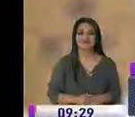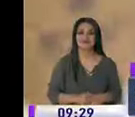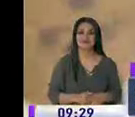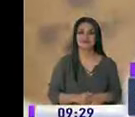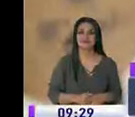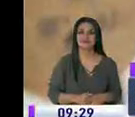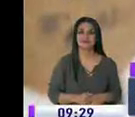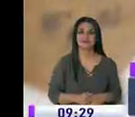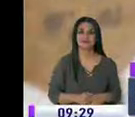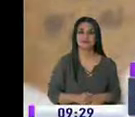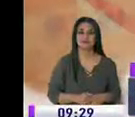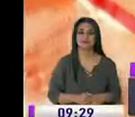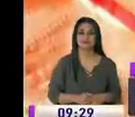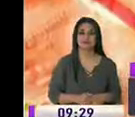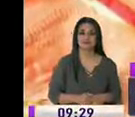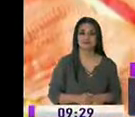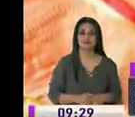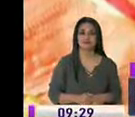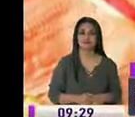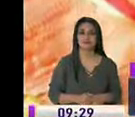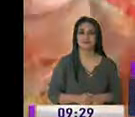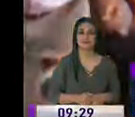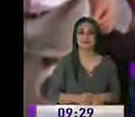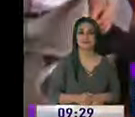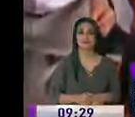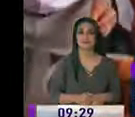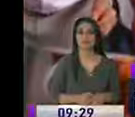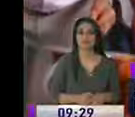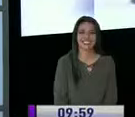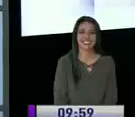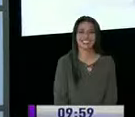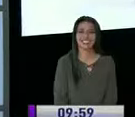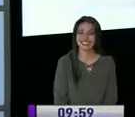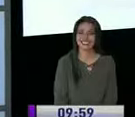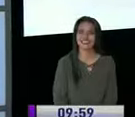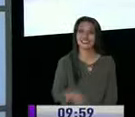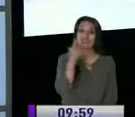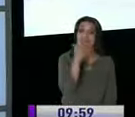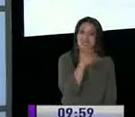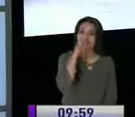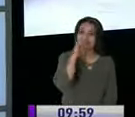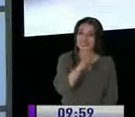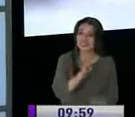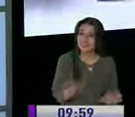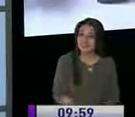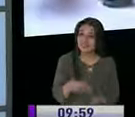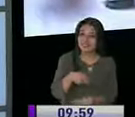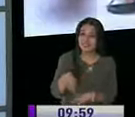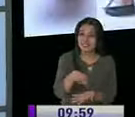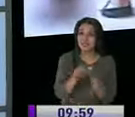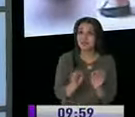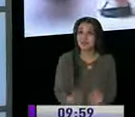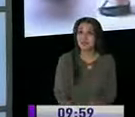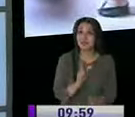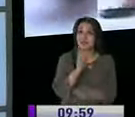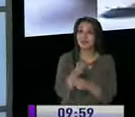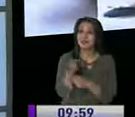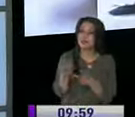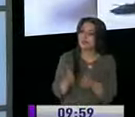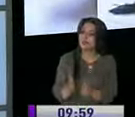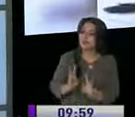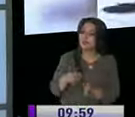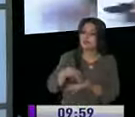Desde la provincia de Manabí informó Johnny Armendáriz. ¿Y usted cómo baila? ¿Baila muy bien? Yo, por supuesto. ¡Ah,